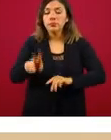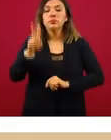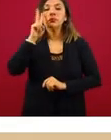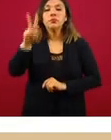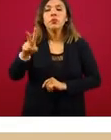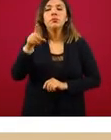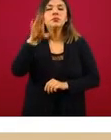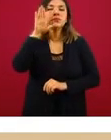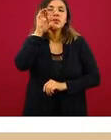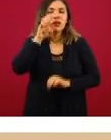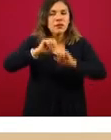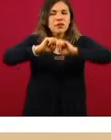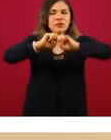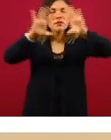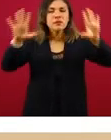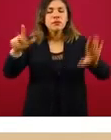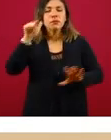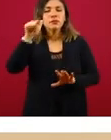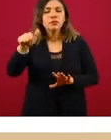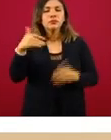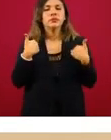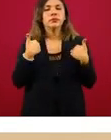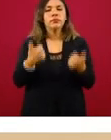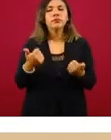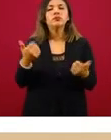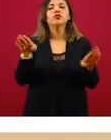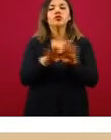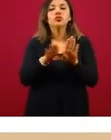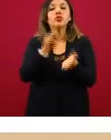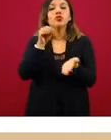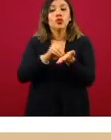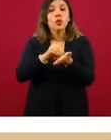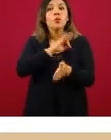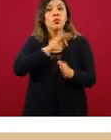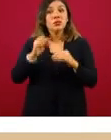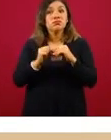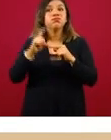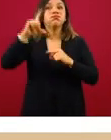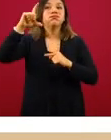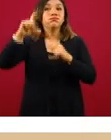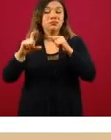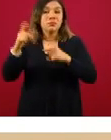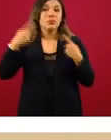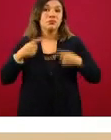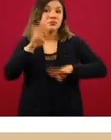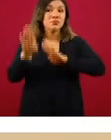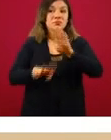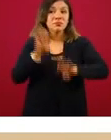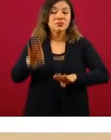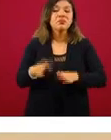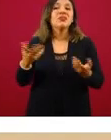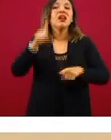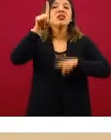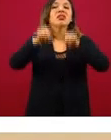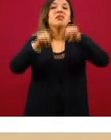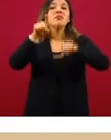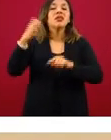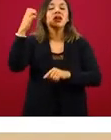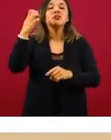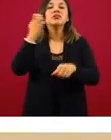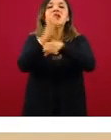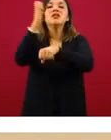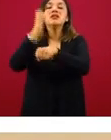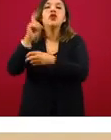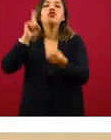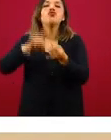segmento naranja claro vamos a ver cómo puede todavía incrementarse esta carga de defunciones dependiendo de la entidad federativa